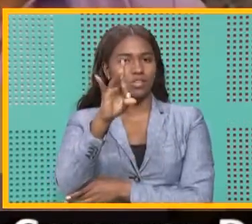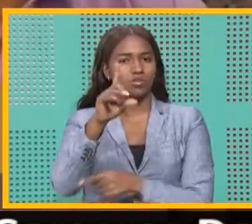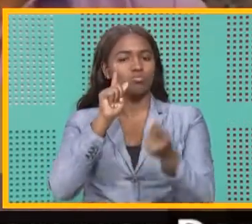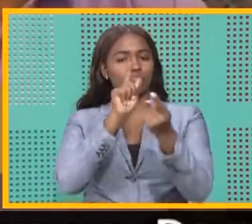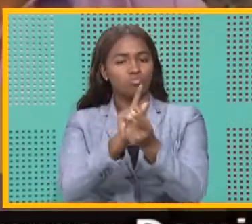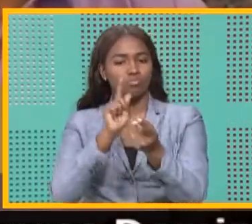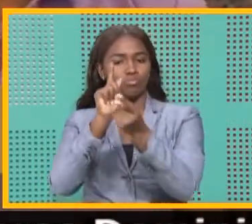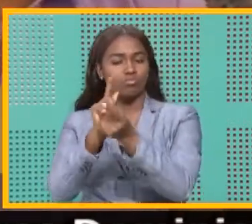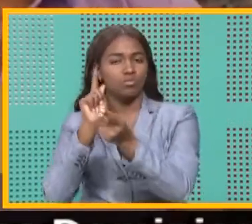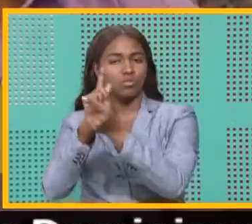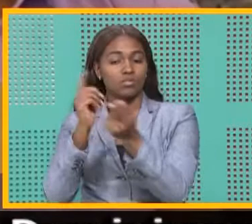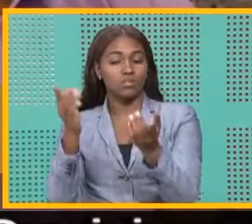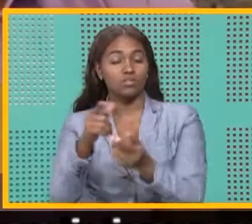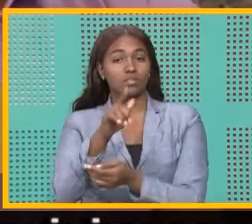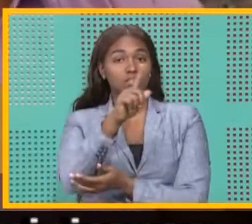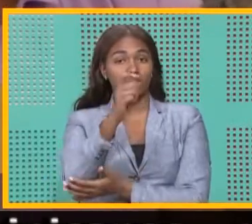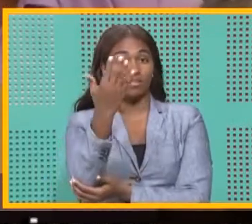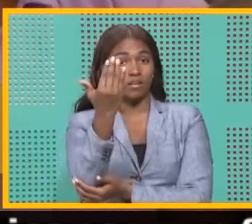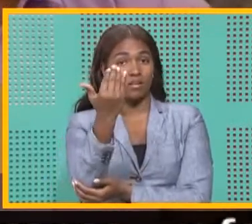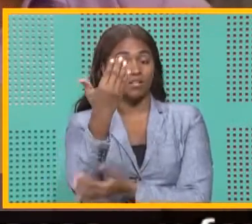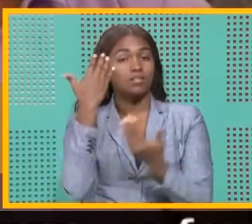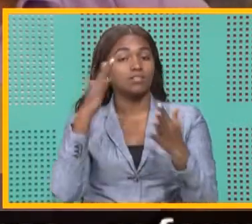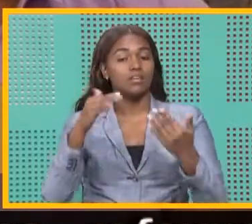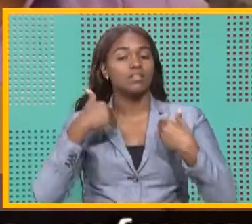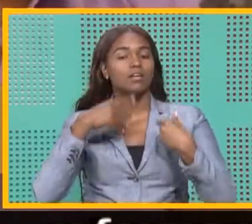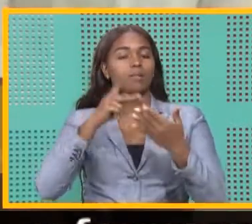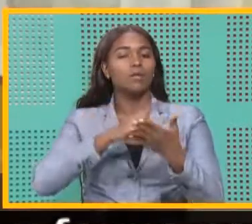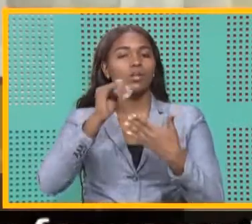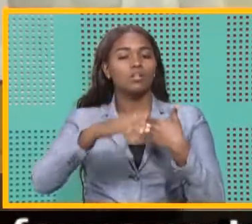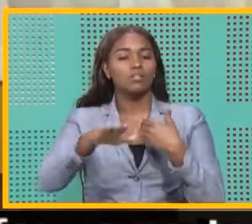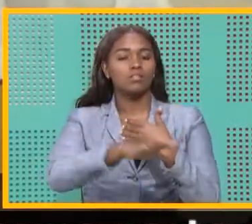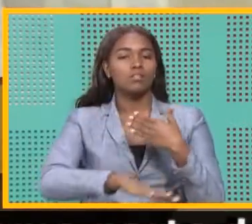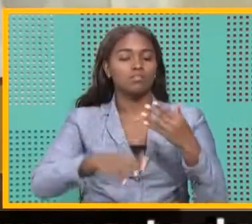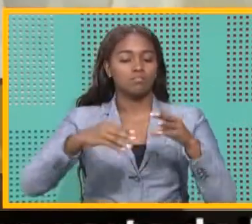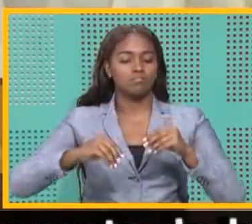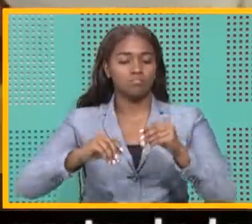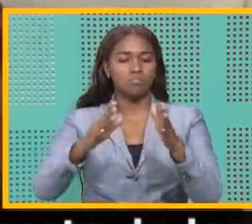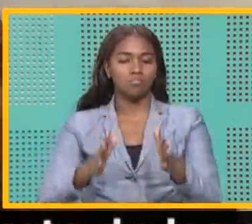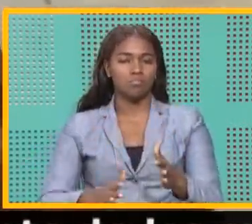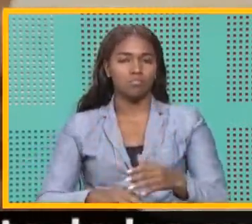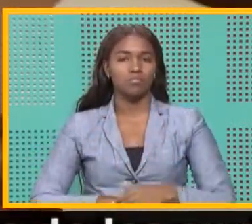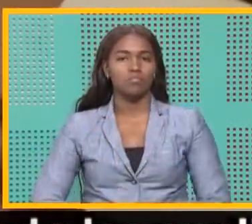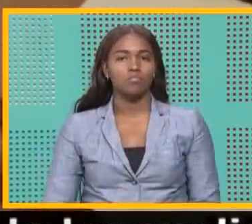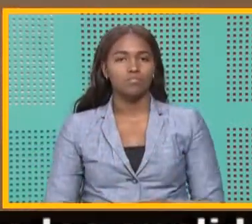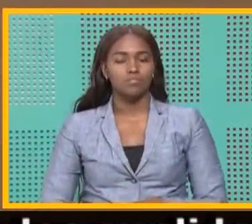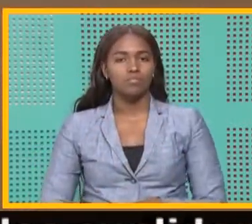encuentros. Unos 115 han sido a proyectos de la reforma agraria.